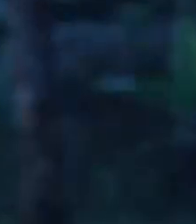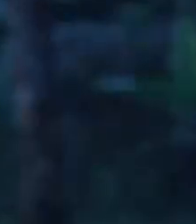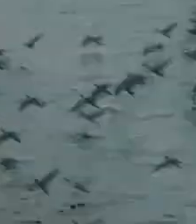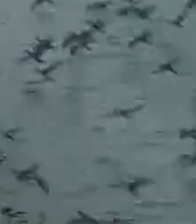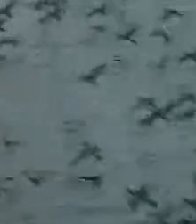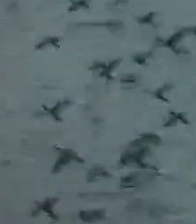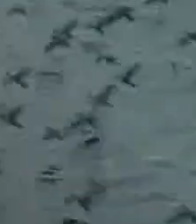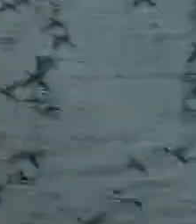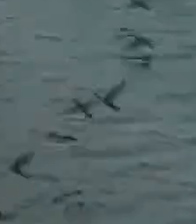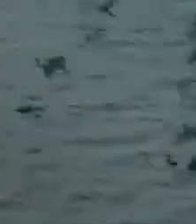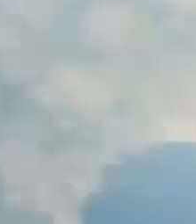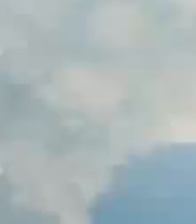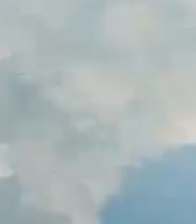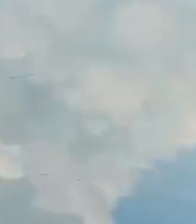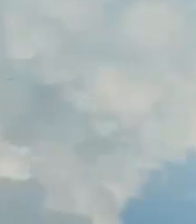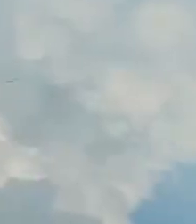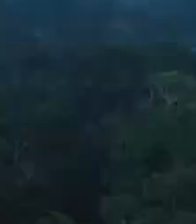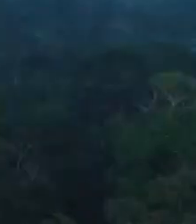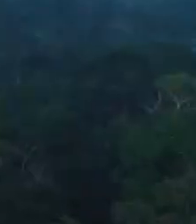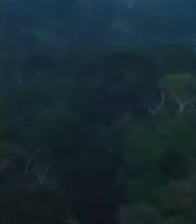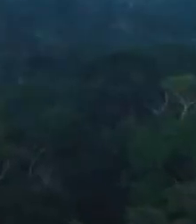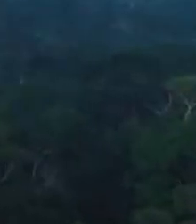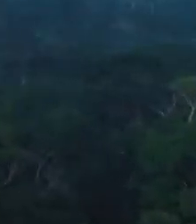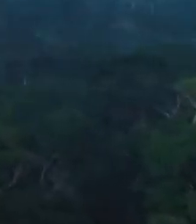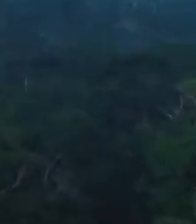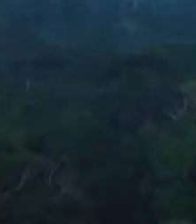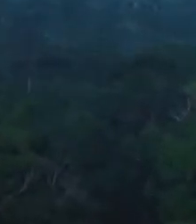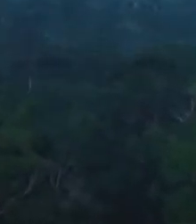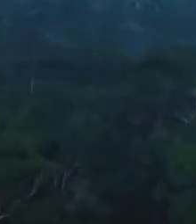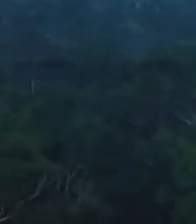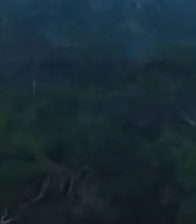no es Colombia. A recorrer el Amazonas, yo voy.